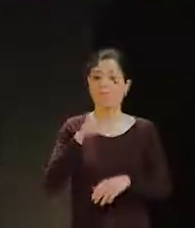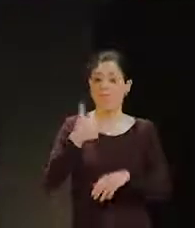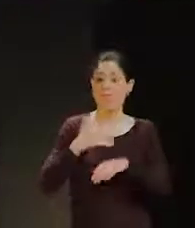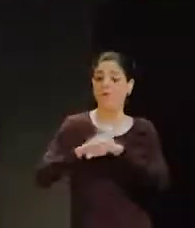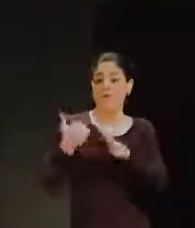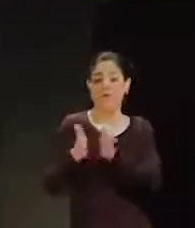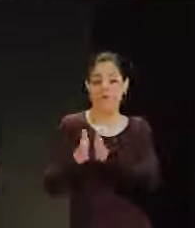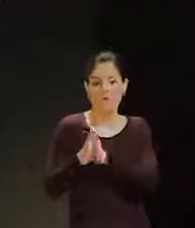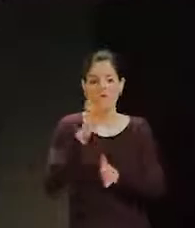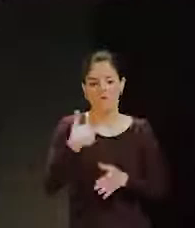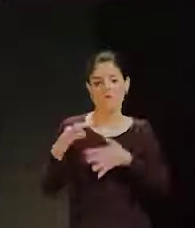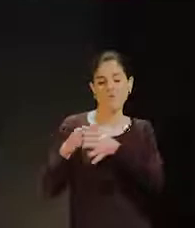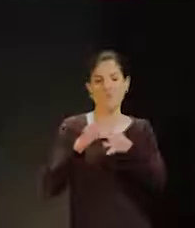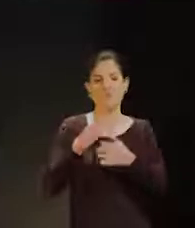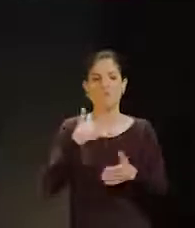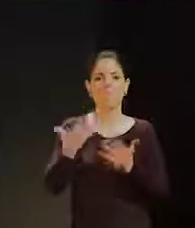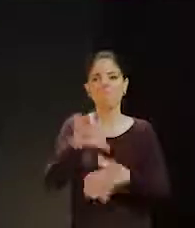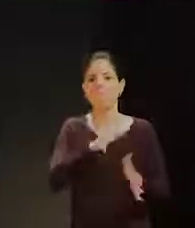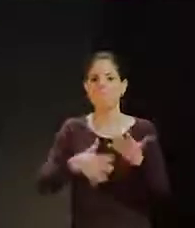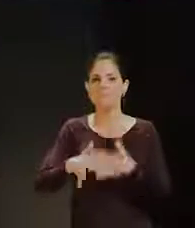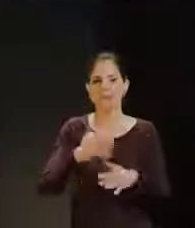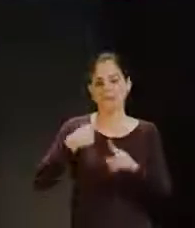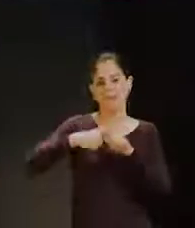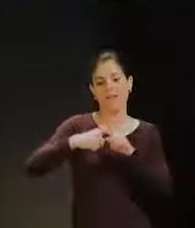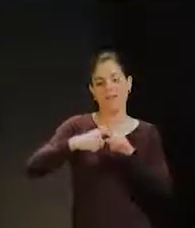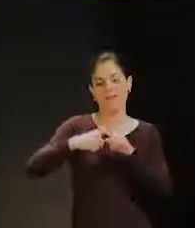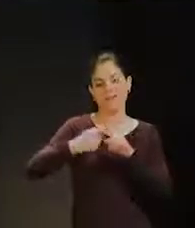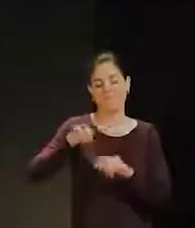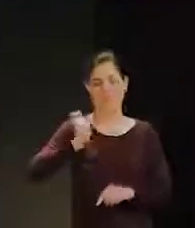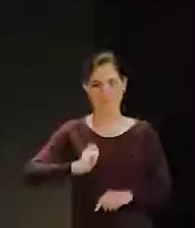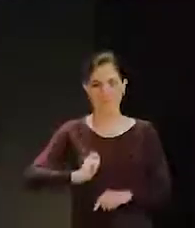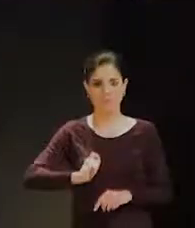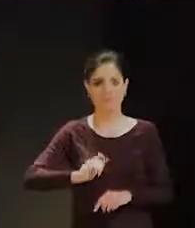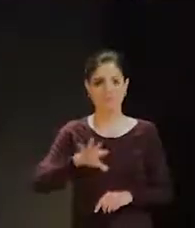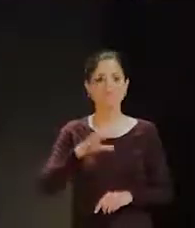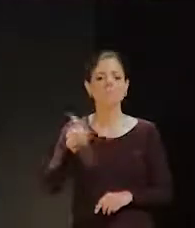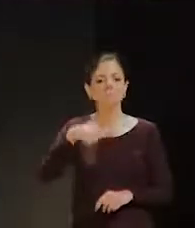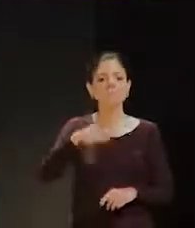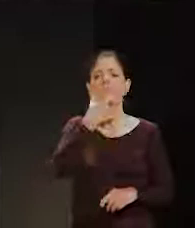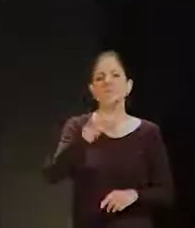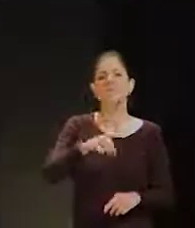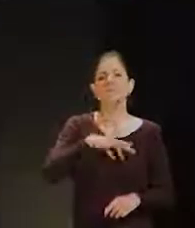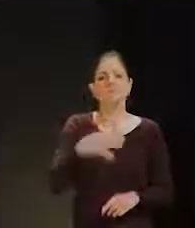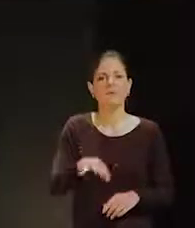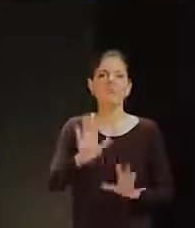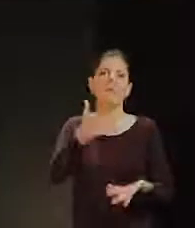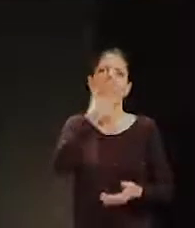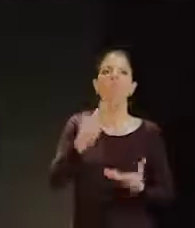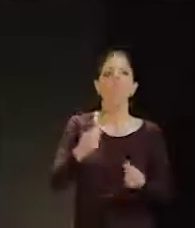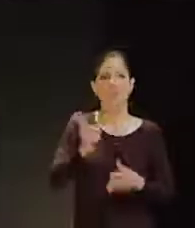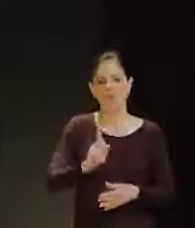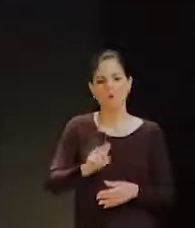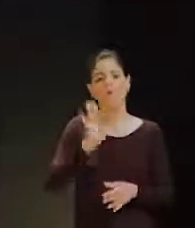colegas que tengo mi edad y más o menos mi nivel profesional, por ellos es muy fácil. No muy fácil,